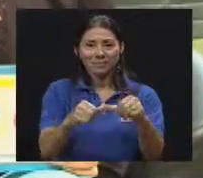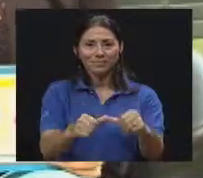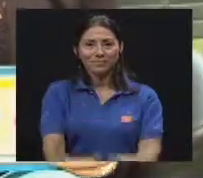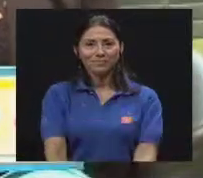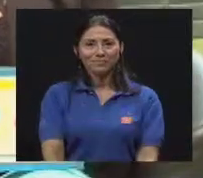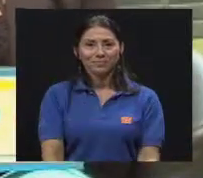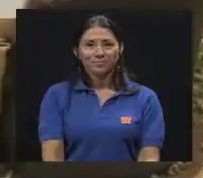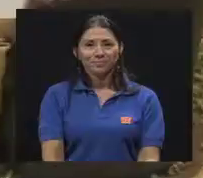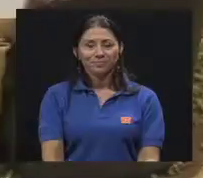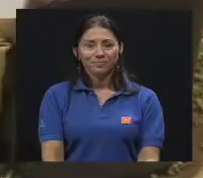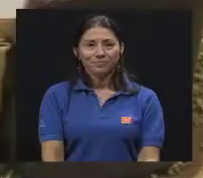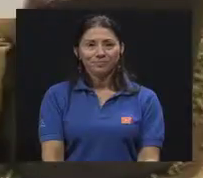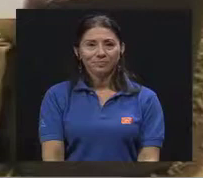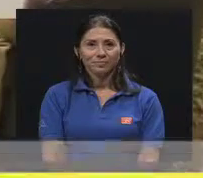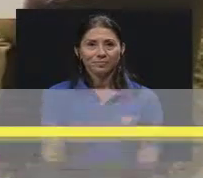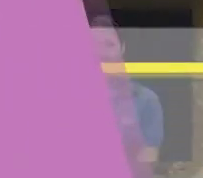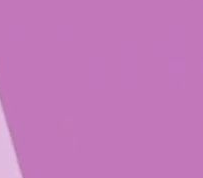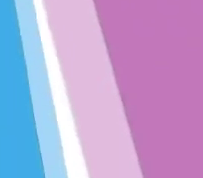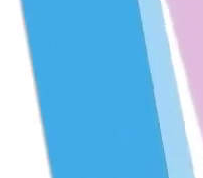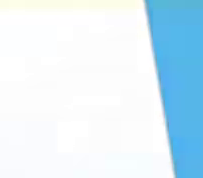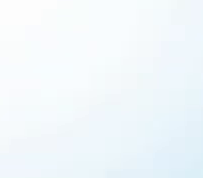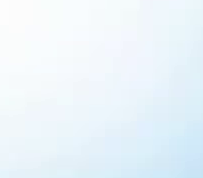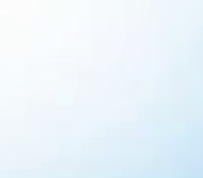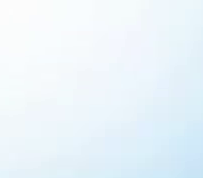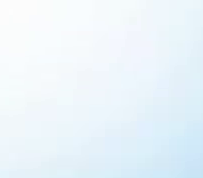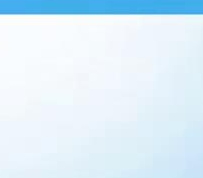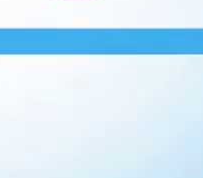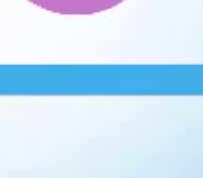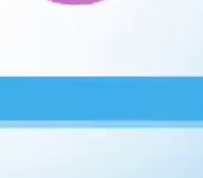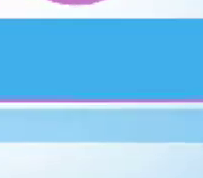regresamos. Ya regresamos. Nos quedamos hablando.